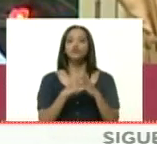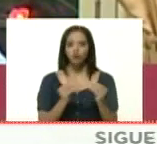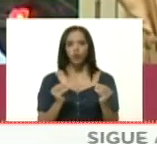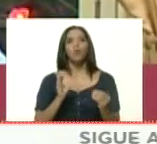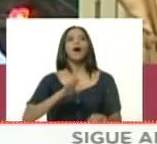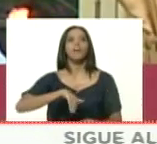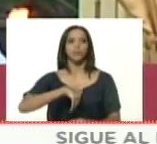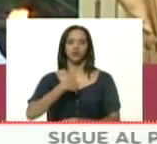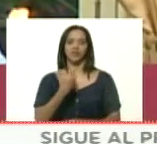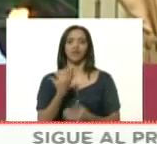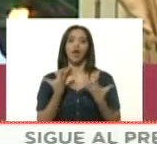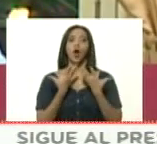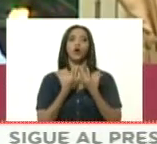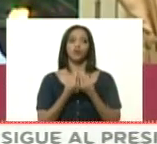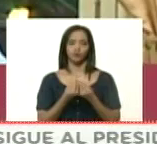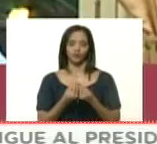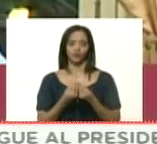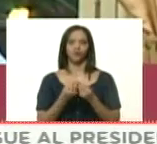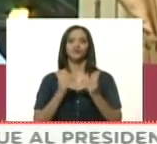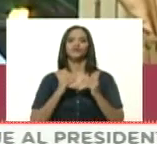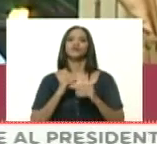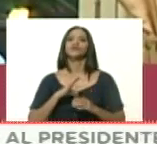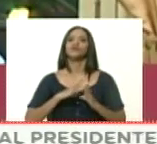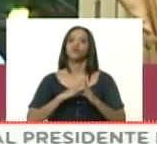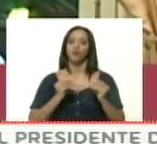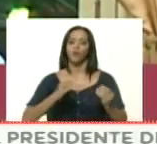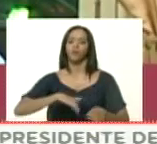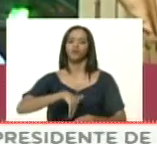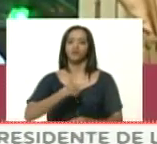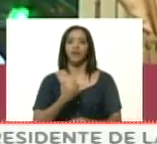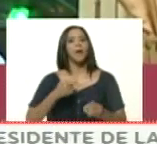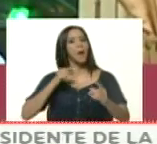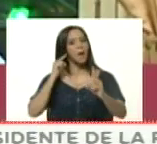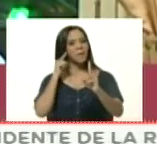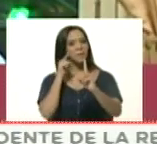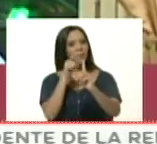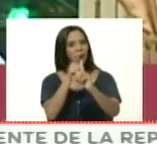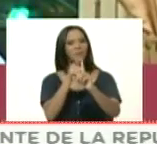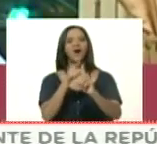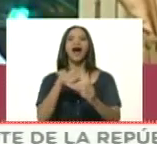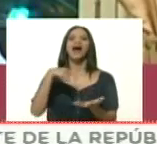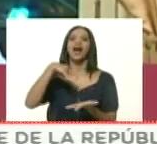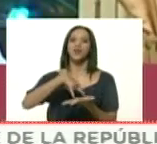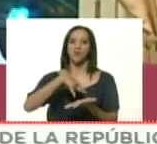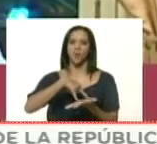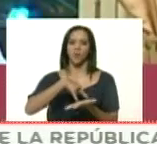posible, juntos todos es posible. Vámonos directo a Carabobo.